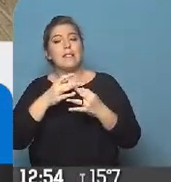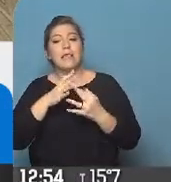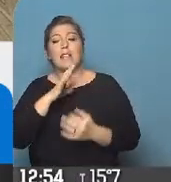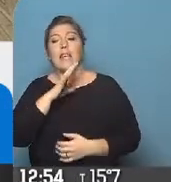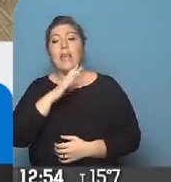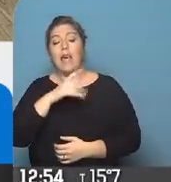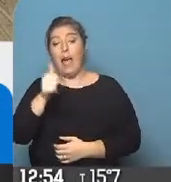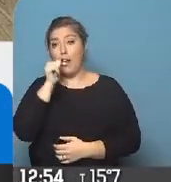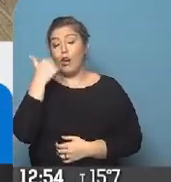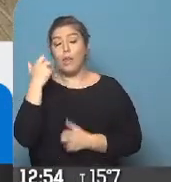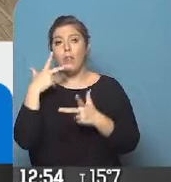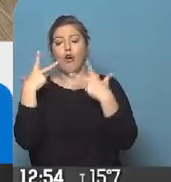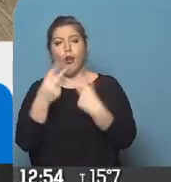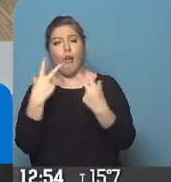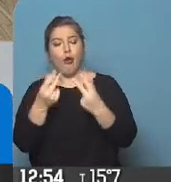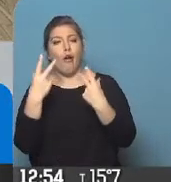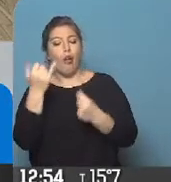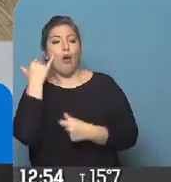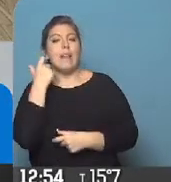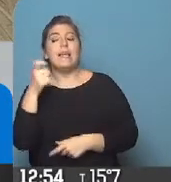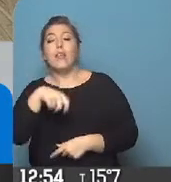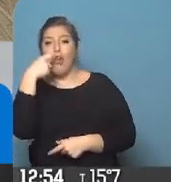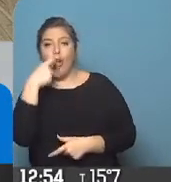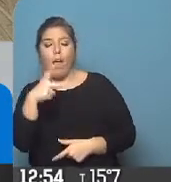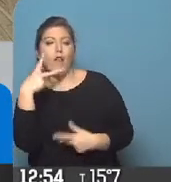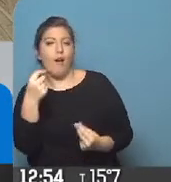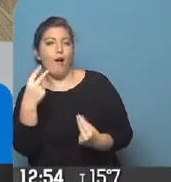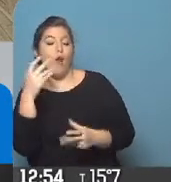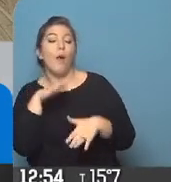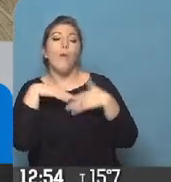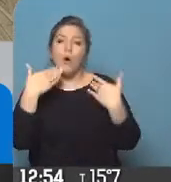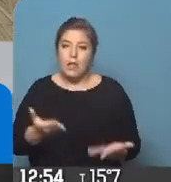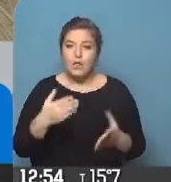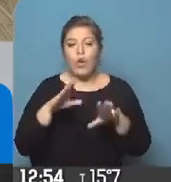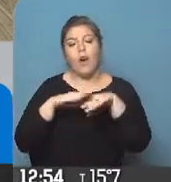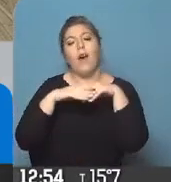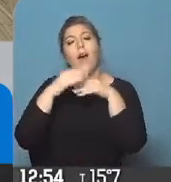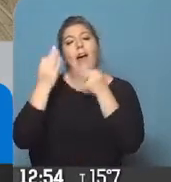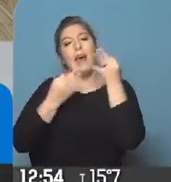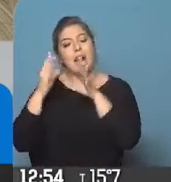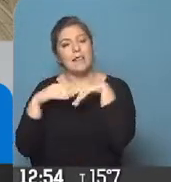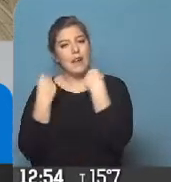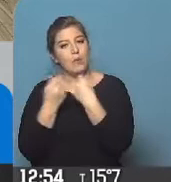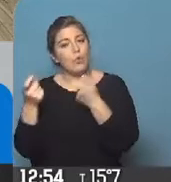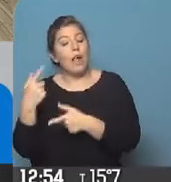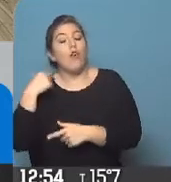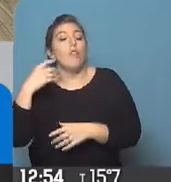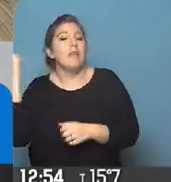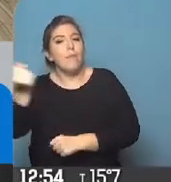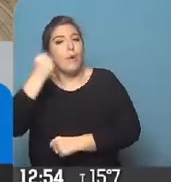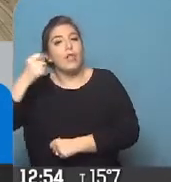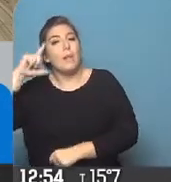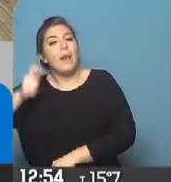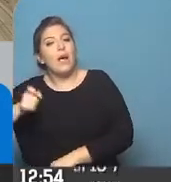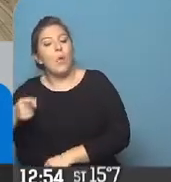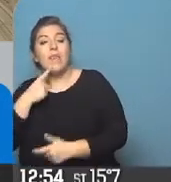tanto los resultados de esos análisis son importantísimo para que el juez rangos determinen las próximas horas si le otorga o